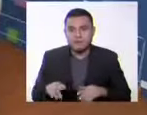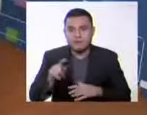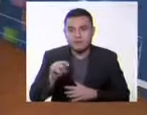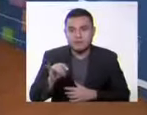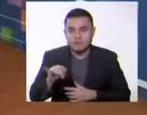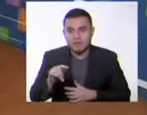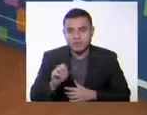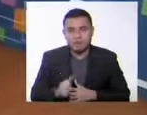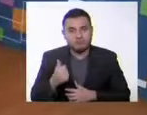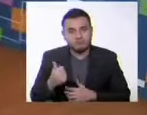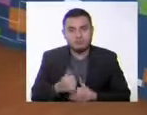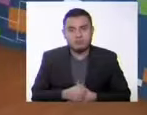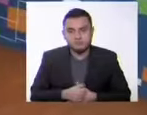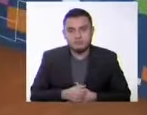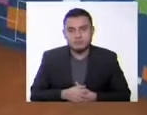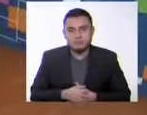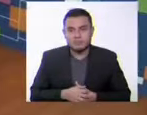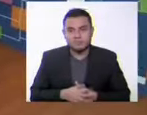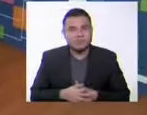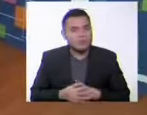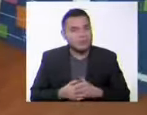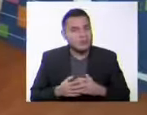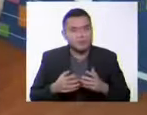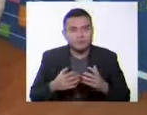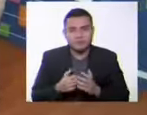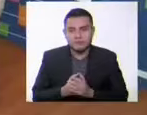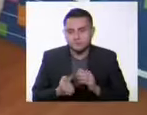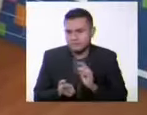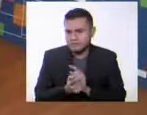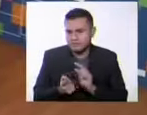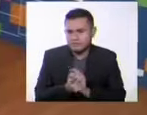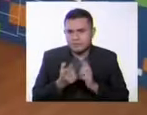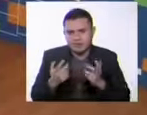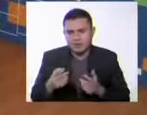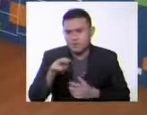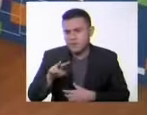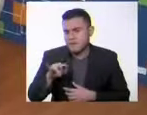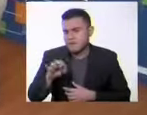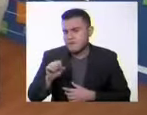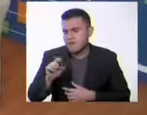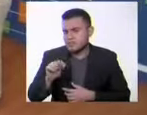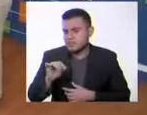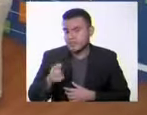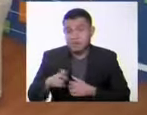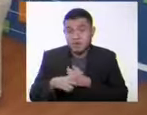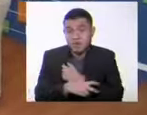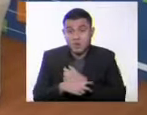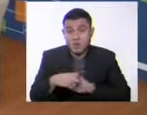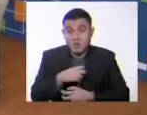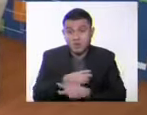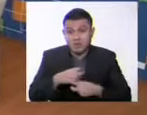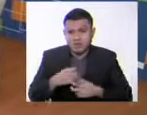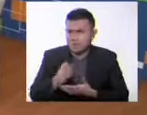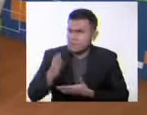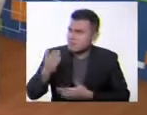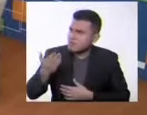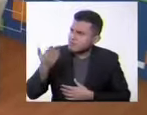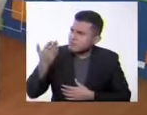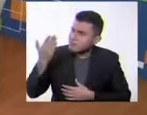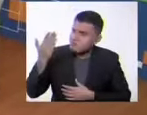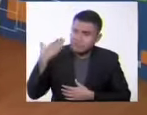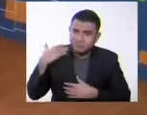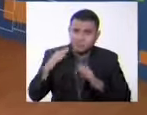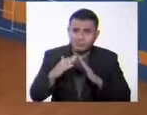una cantera, ¿no?, de donde se encuentran se han encontrado vestigios y huesos de animales que vivieron en nuestro país hace